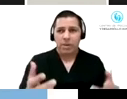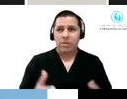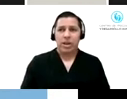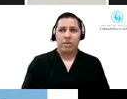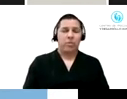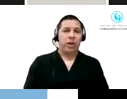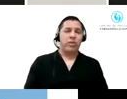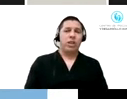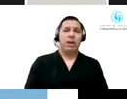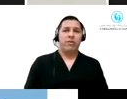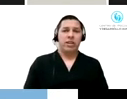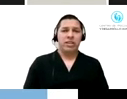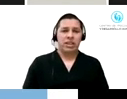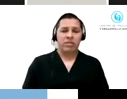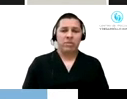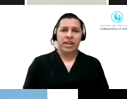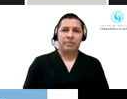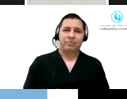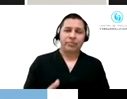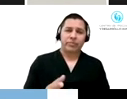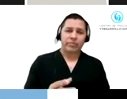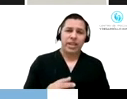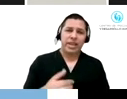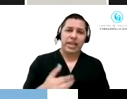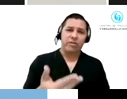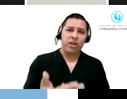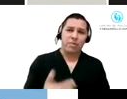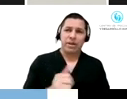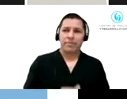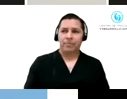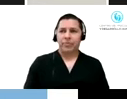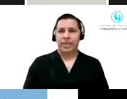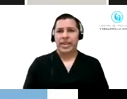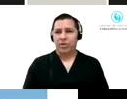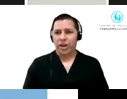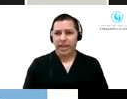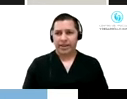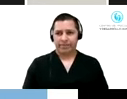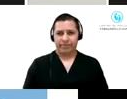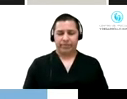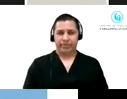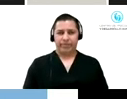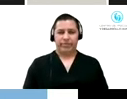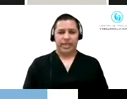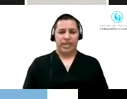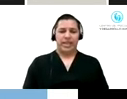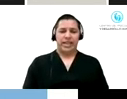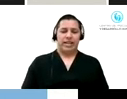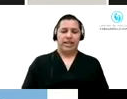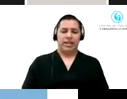Bajo el mismo ejemplo, hay un tema de violencia intrafamiliar y hay una mamá y hay una hija.